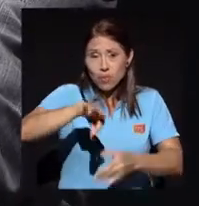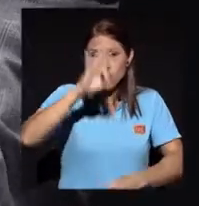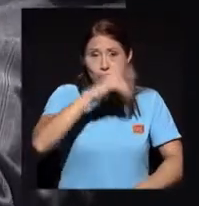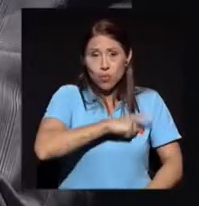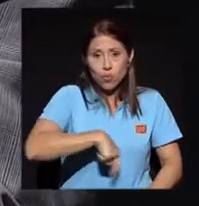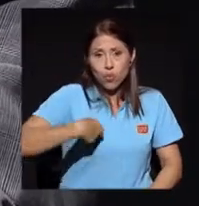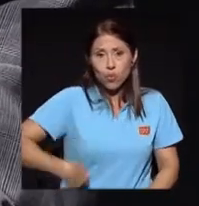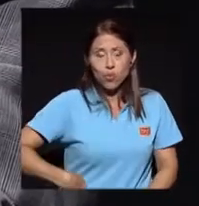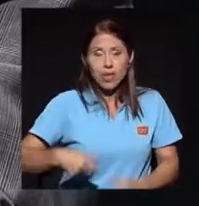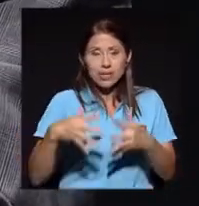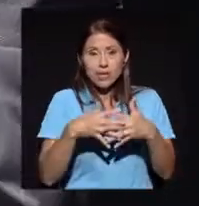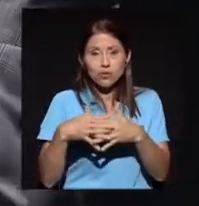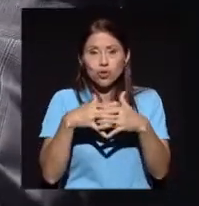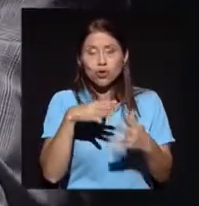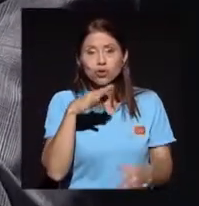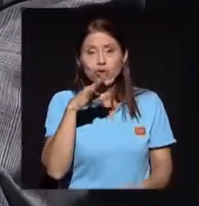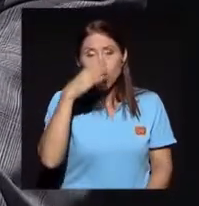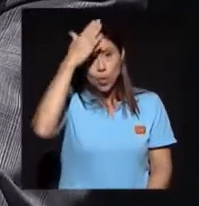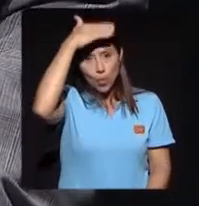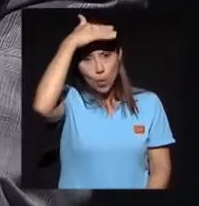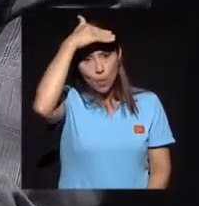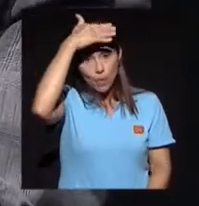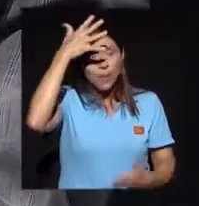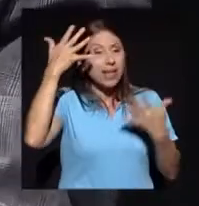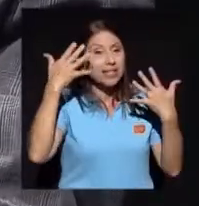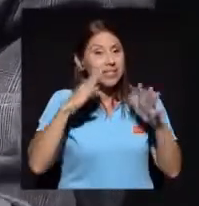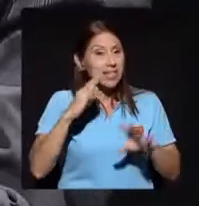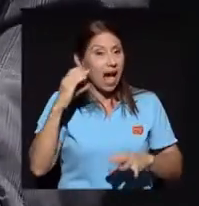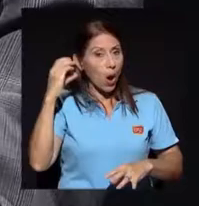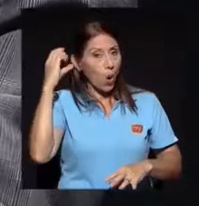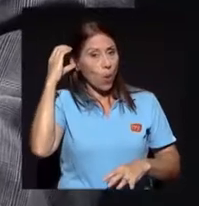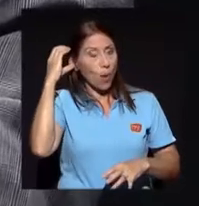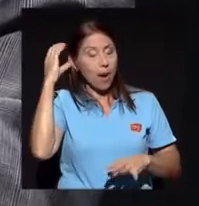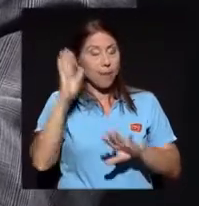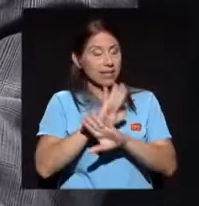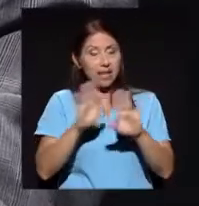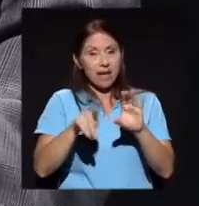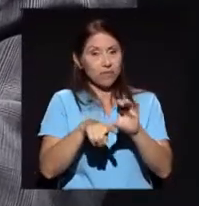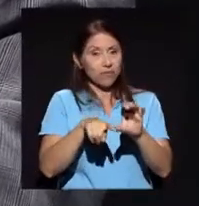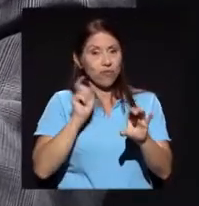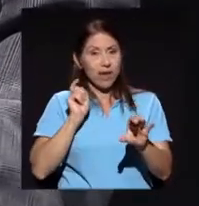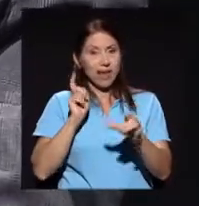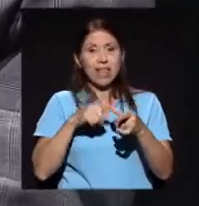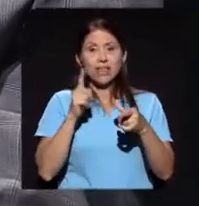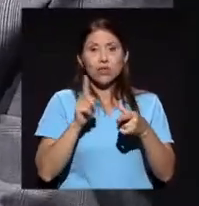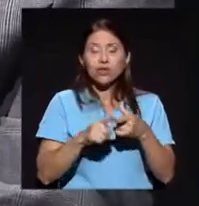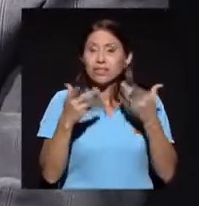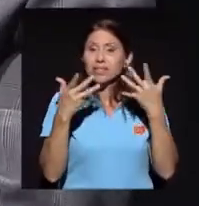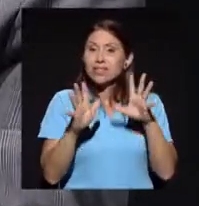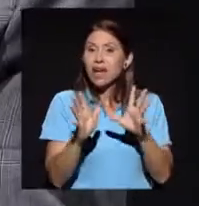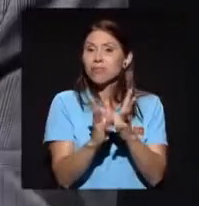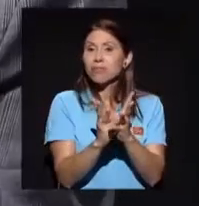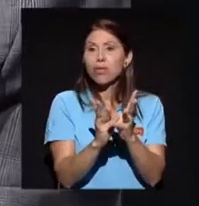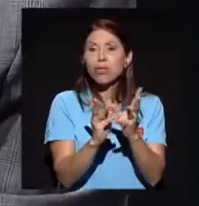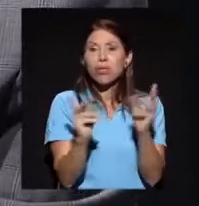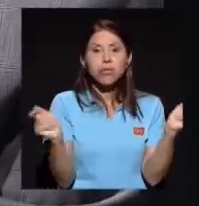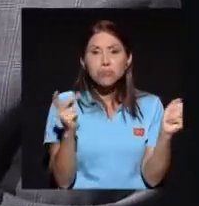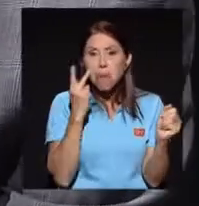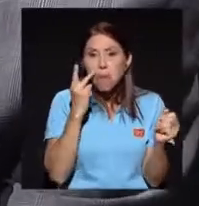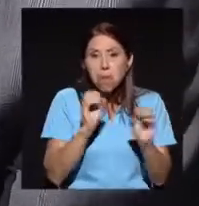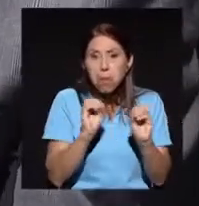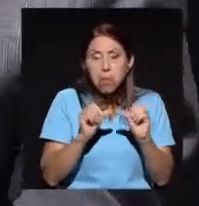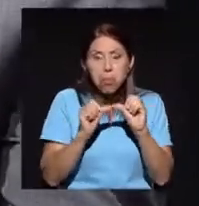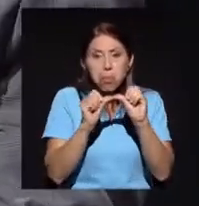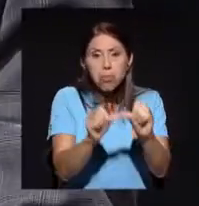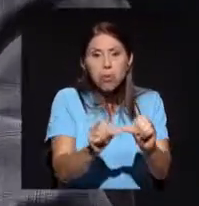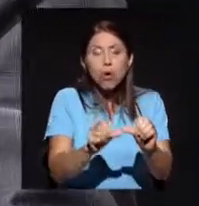fuera desapareció un ancla simbólica del mundo del mundo digamos democrático